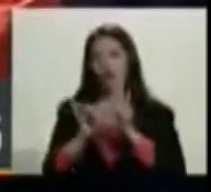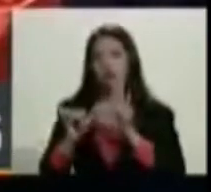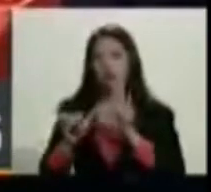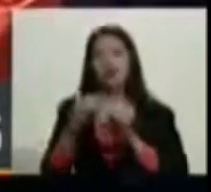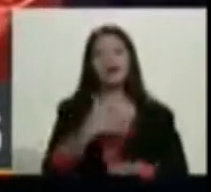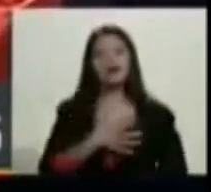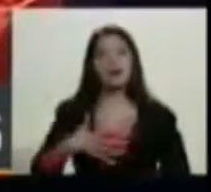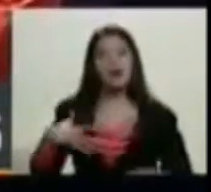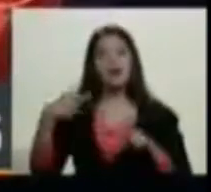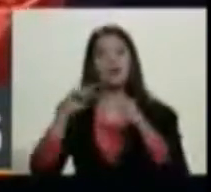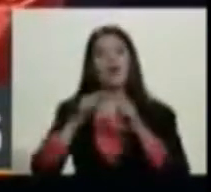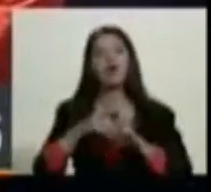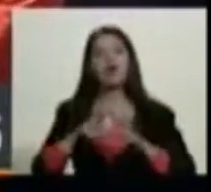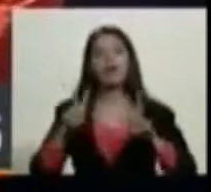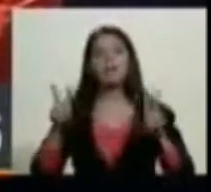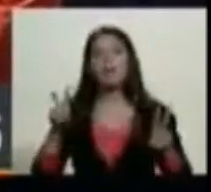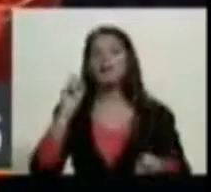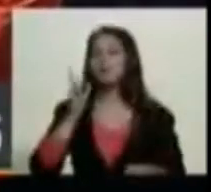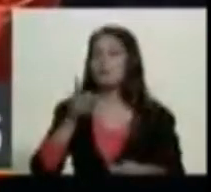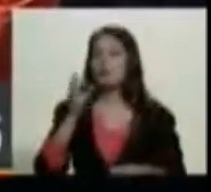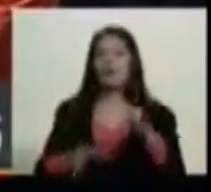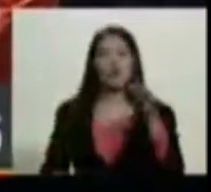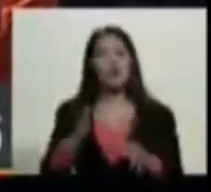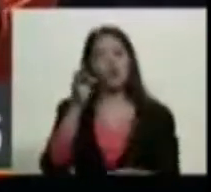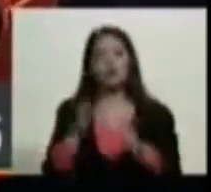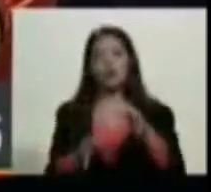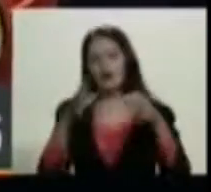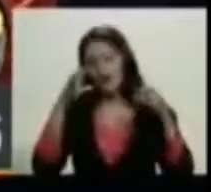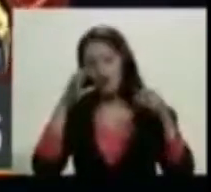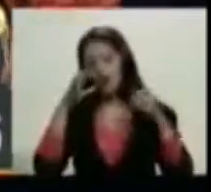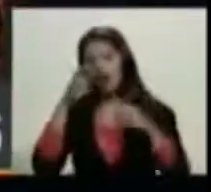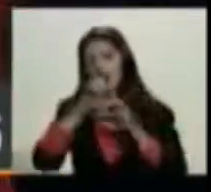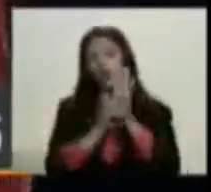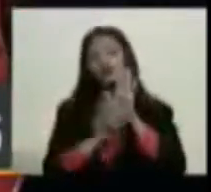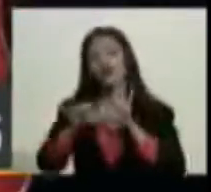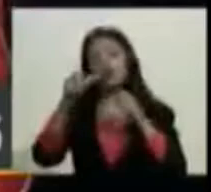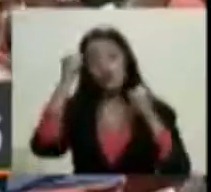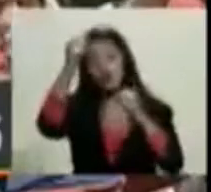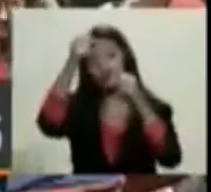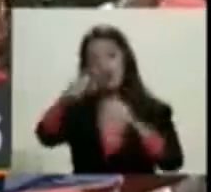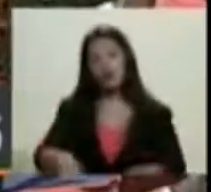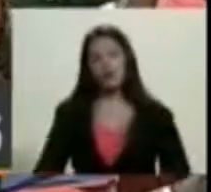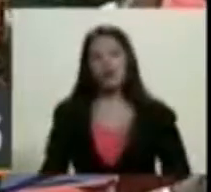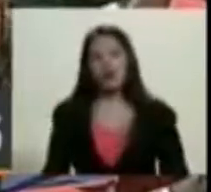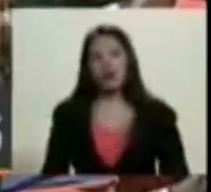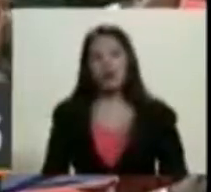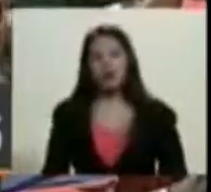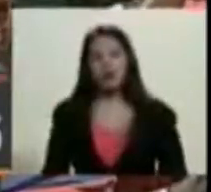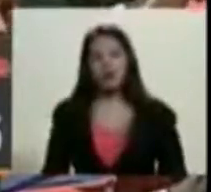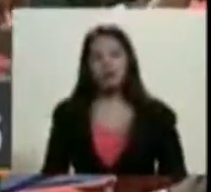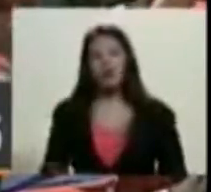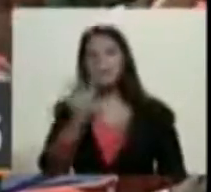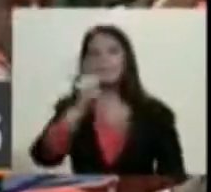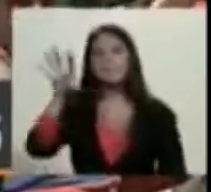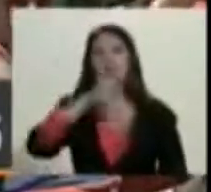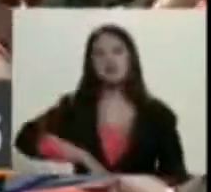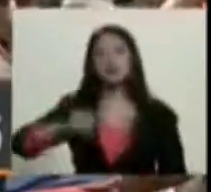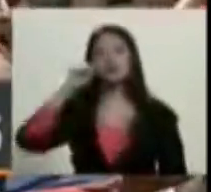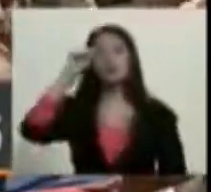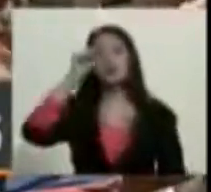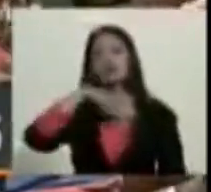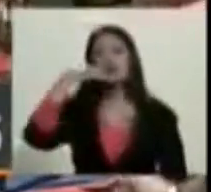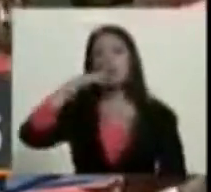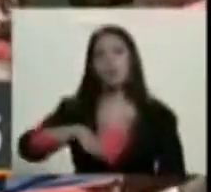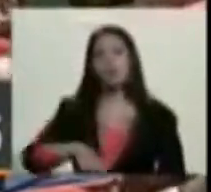Queremos la paz y tiene que haber justicia. ¡Que viva la Constituyente! ¡Viva! ¡Patria socialista o muerte!